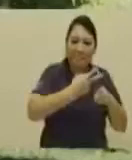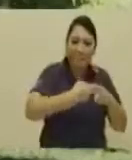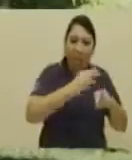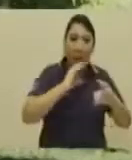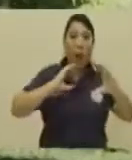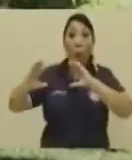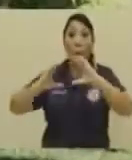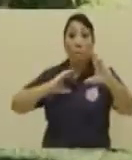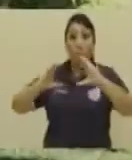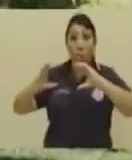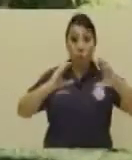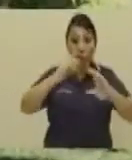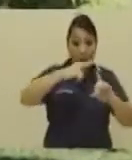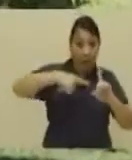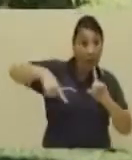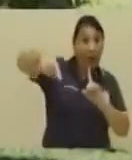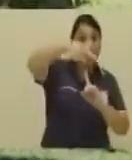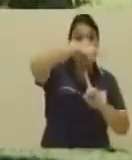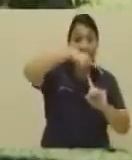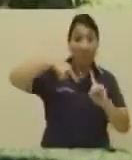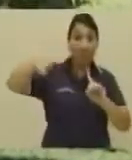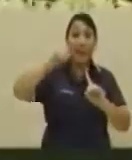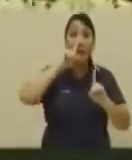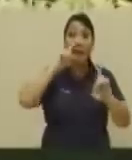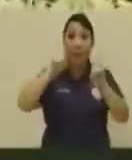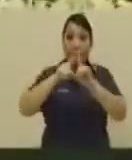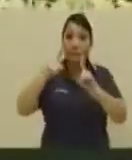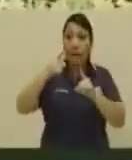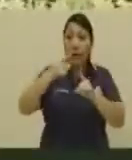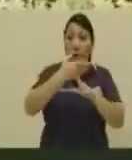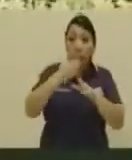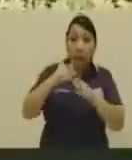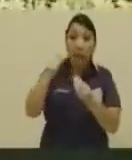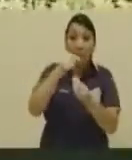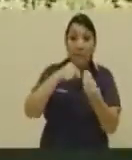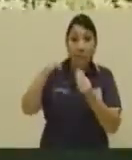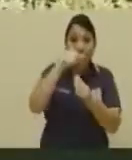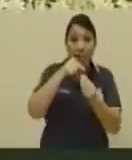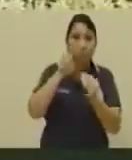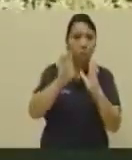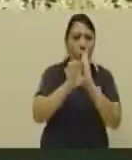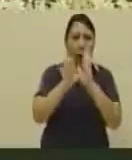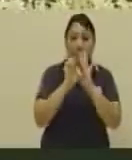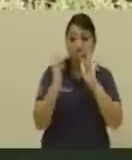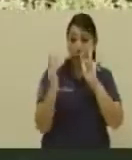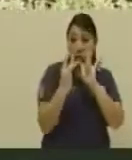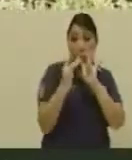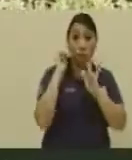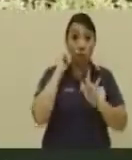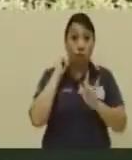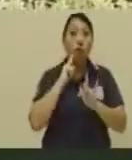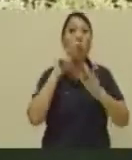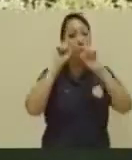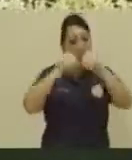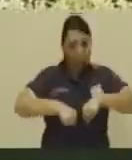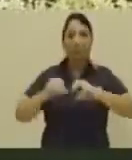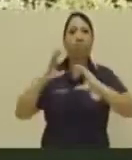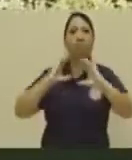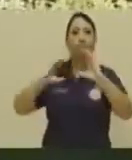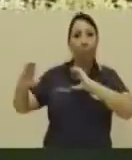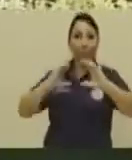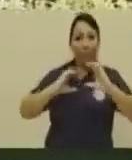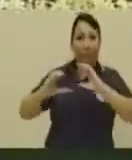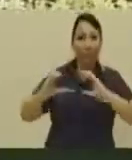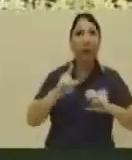de la cotidianidad para poder comunicarnos con nuestro entorno, para poder practicar con nuestra familia y si en algún momento tenemos el acercamiento con personas